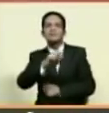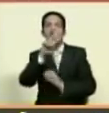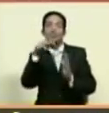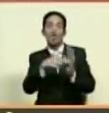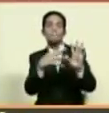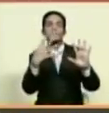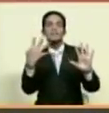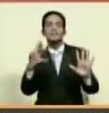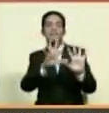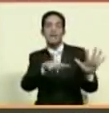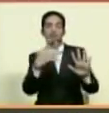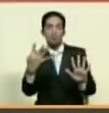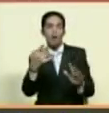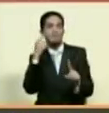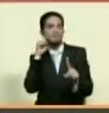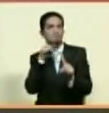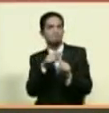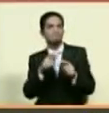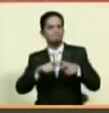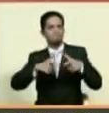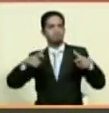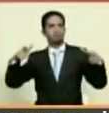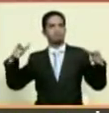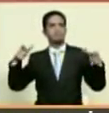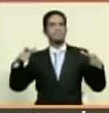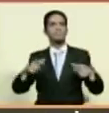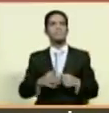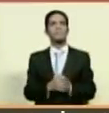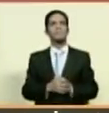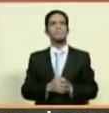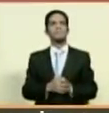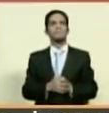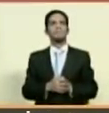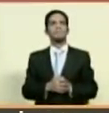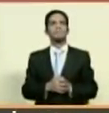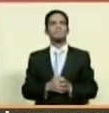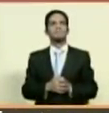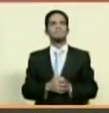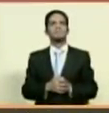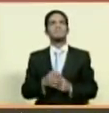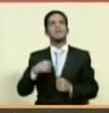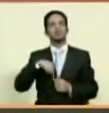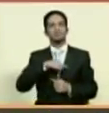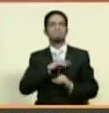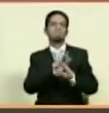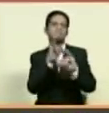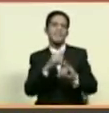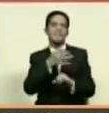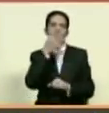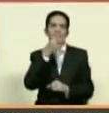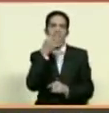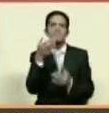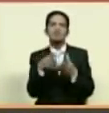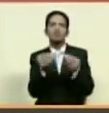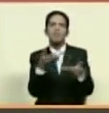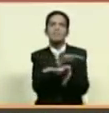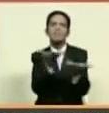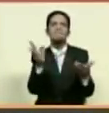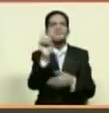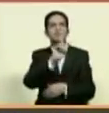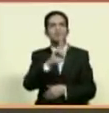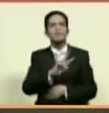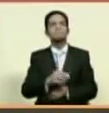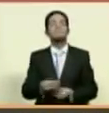prosperidad, hacia la grandeza. Así que feliz tarde a toda Venezuela y vamos adelante. Que